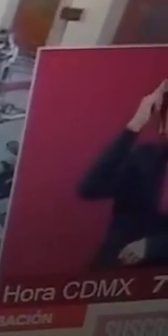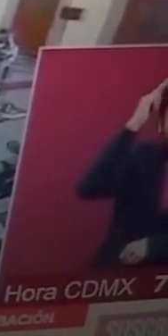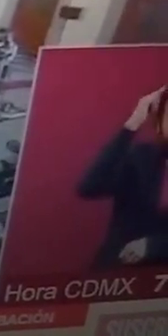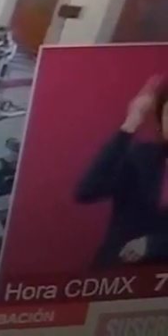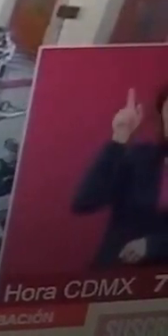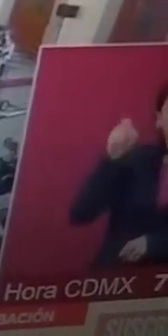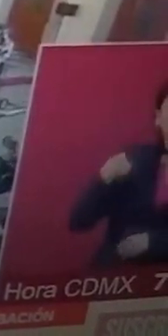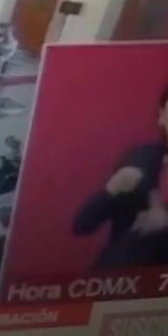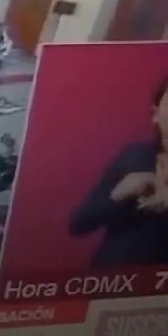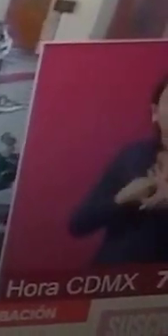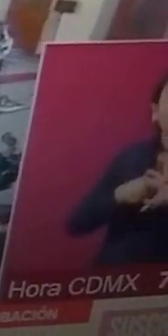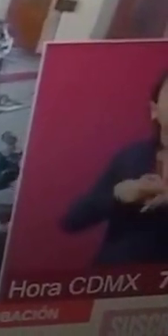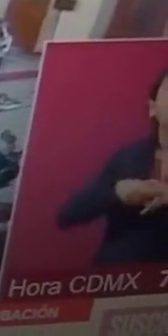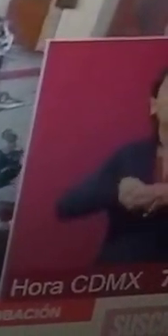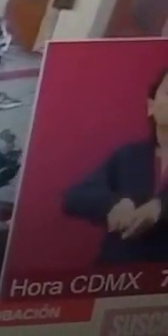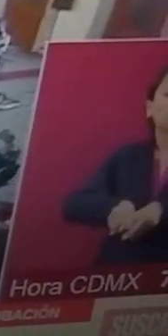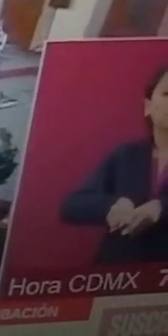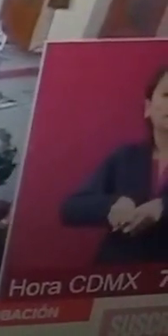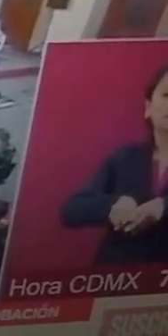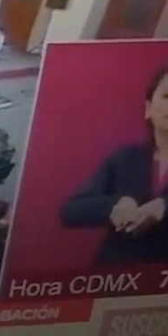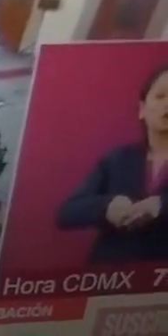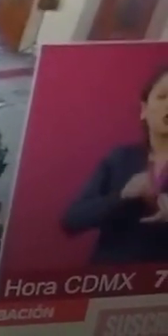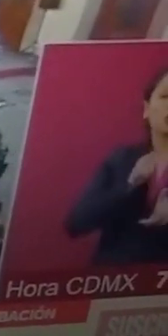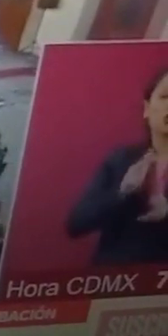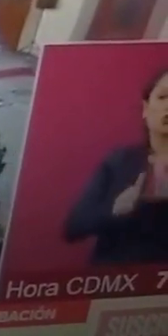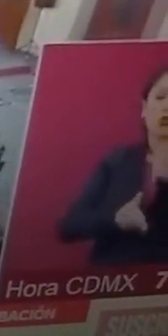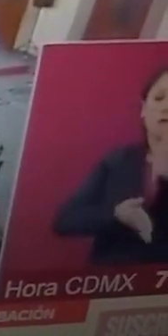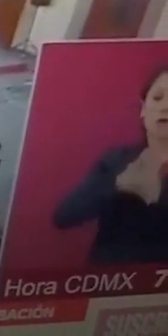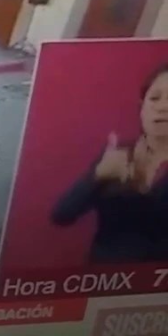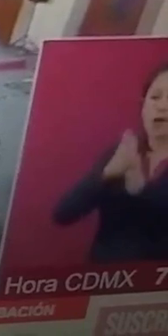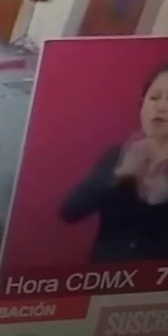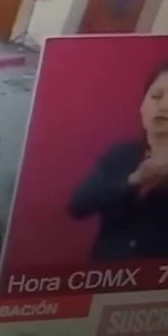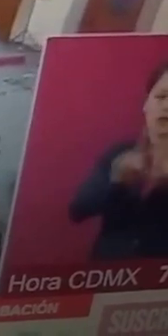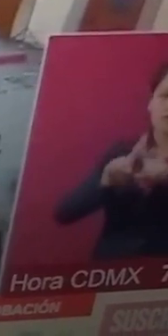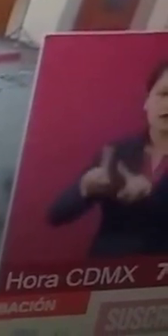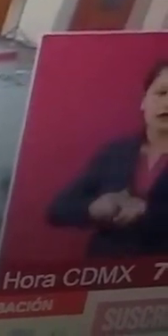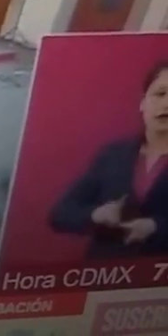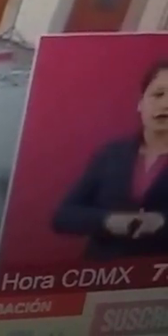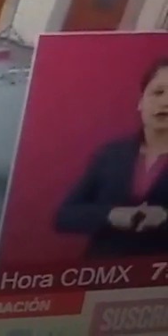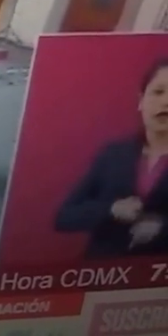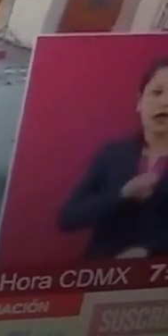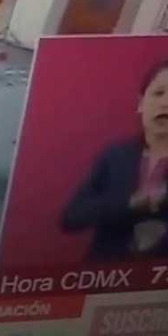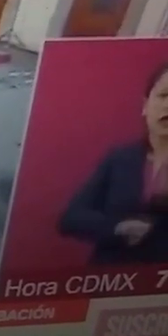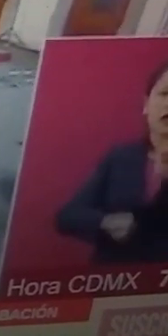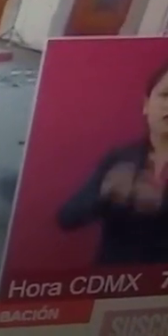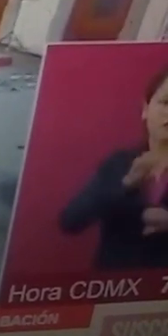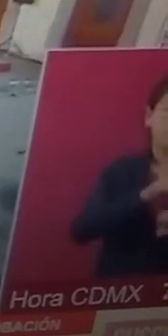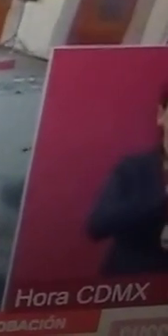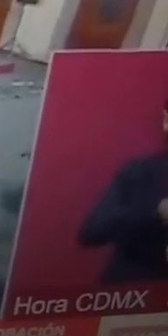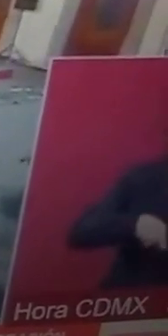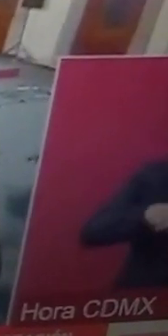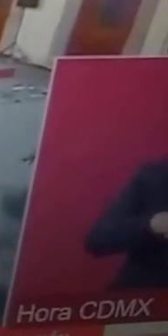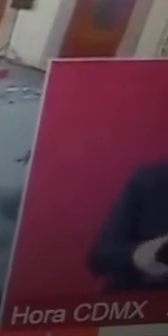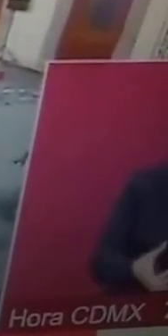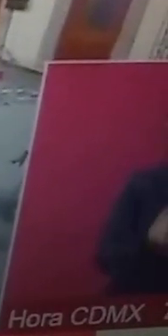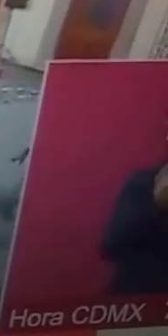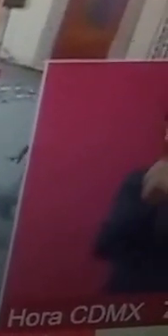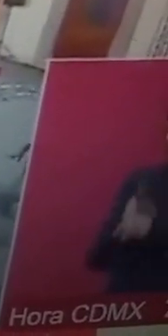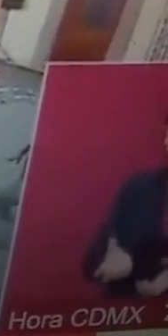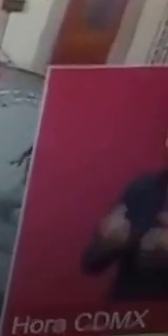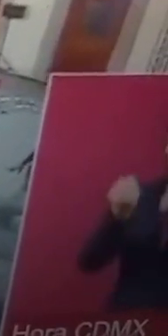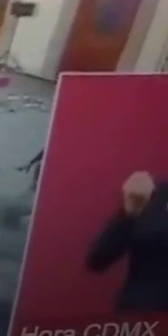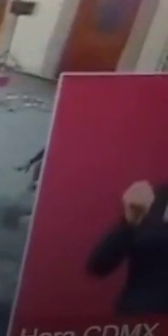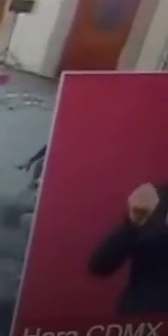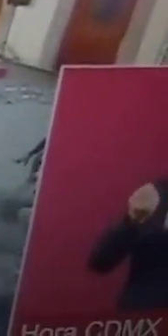fueron las empresas rescatadas. Fue el primer FOAPROA que hubo.